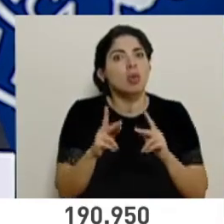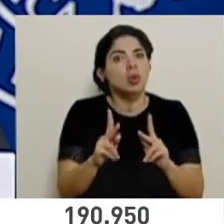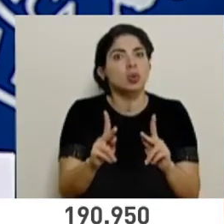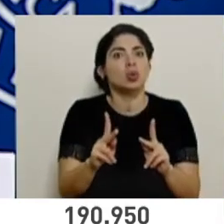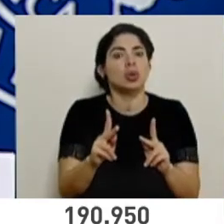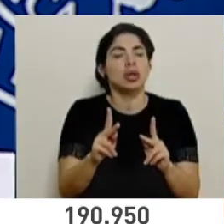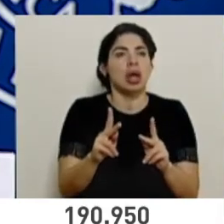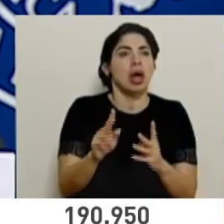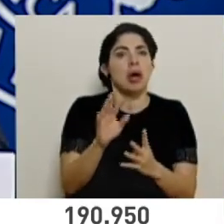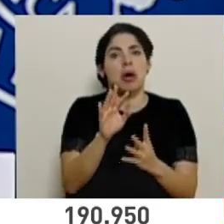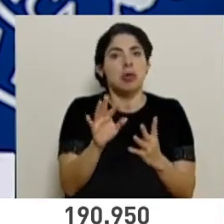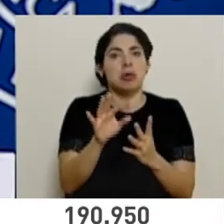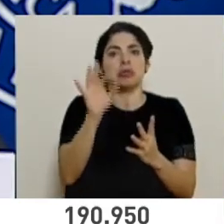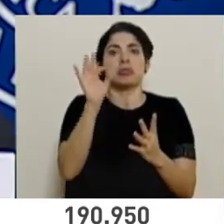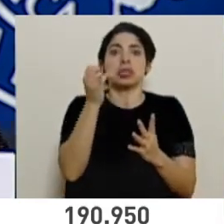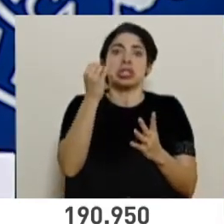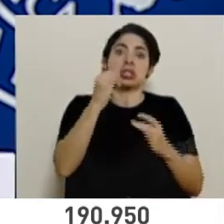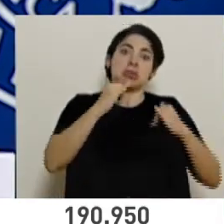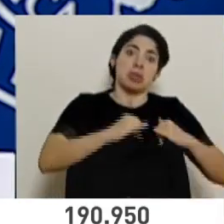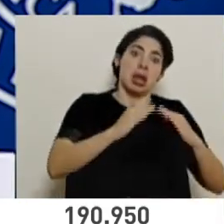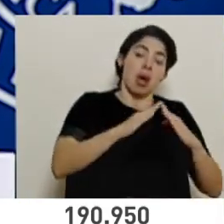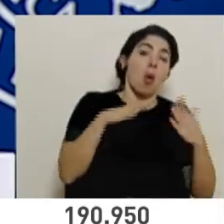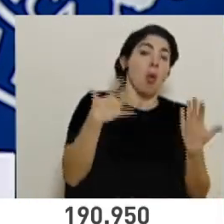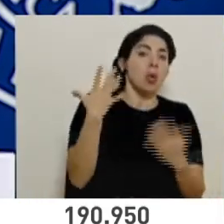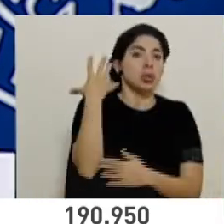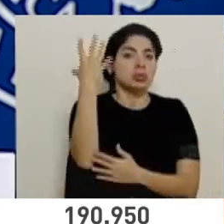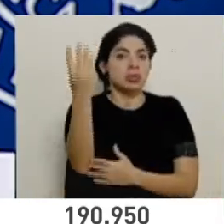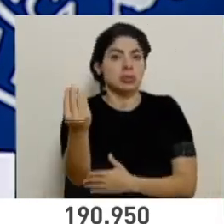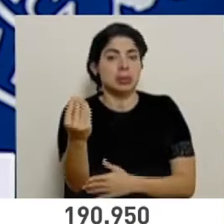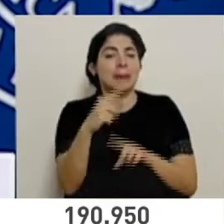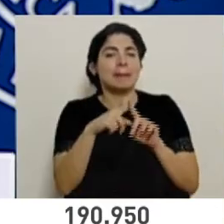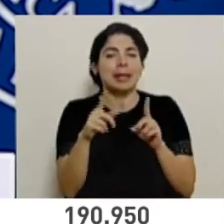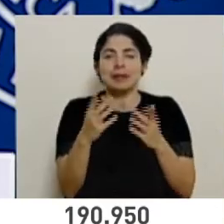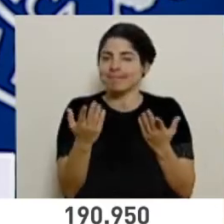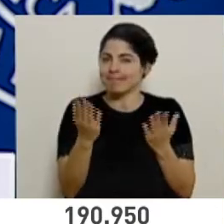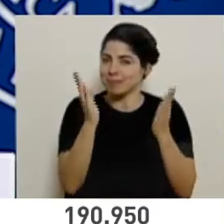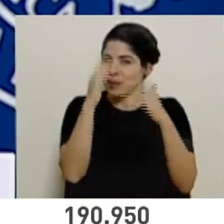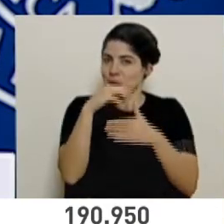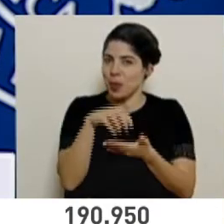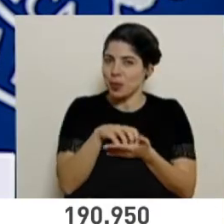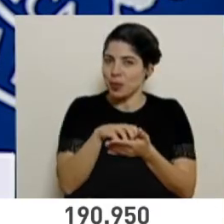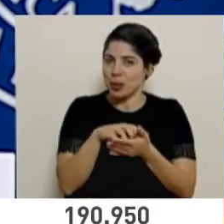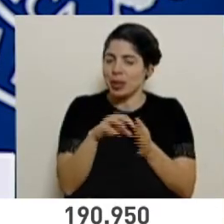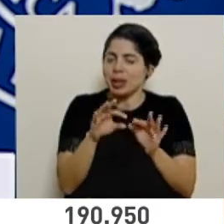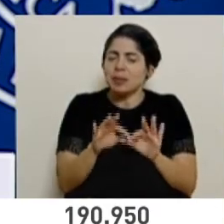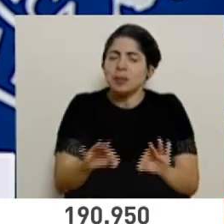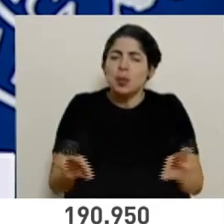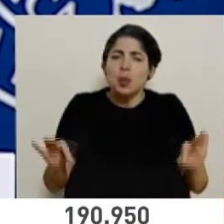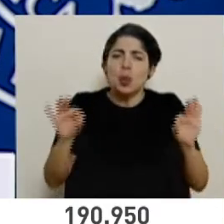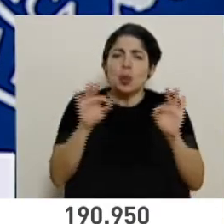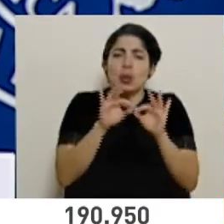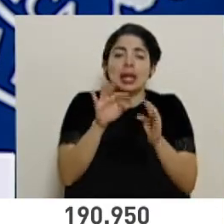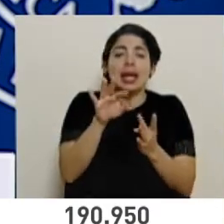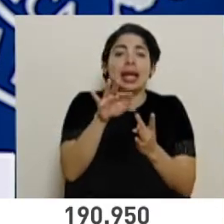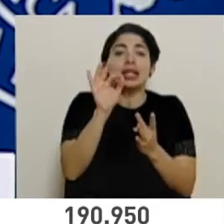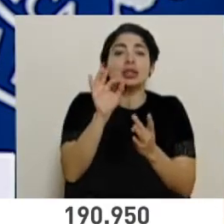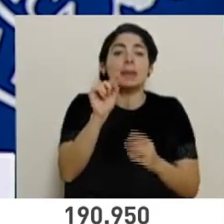de escoger si nos quedamos en la casa o salimos, pero no cabe duda la importancia de escoger